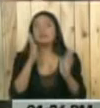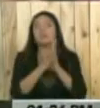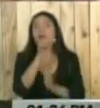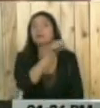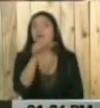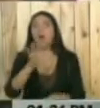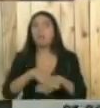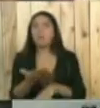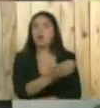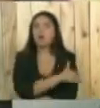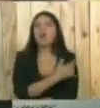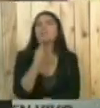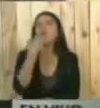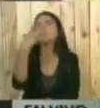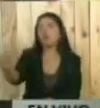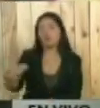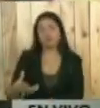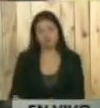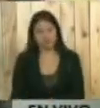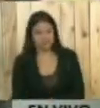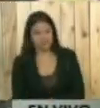porque los escuálidos dijeron que no.